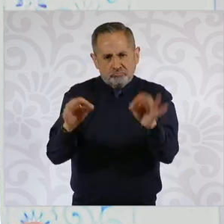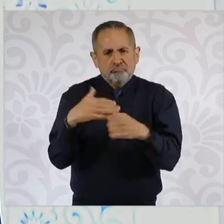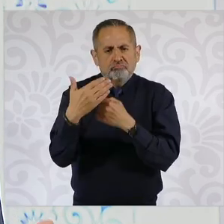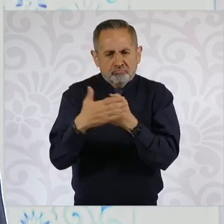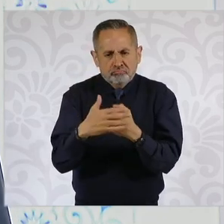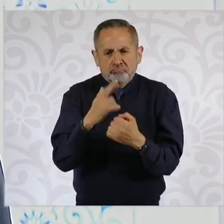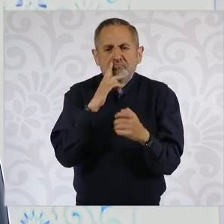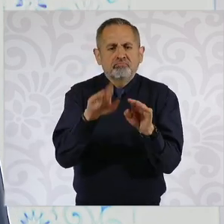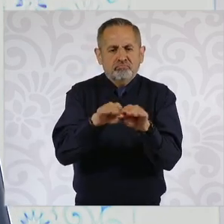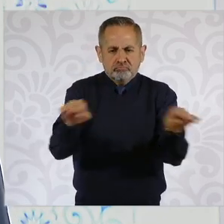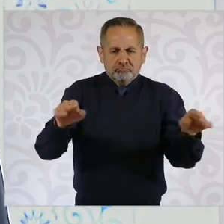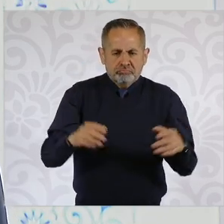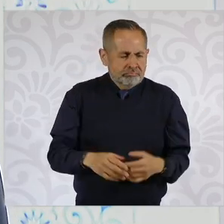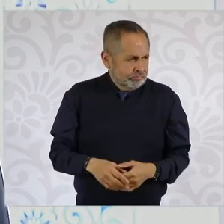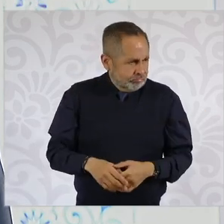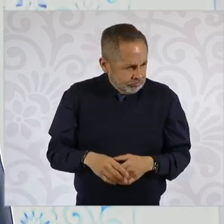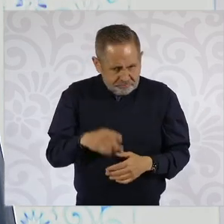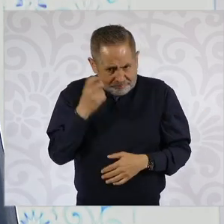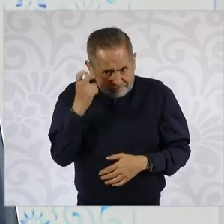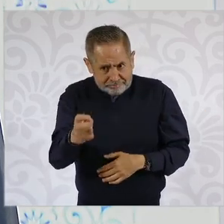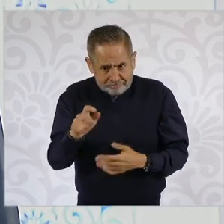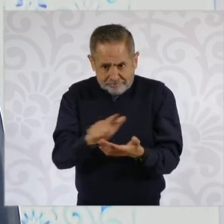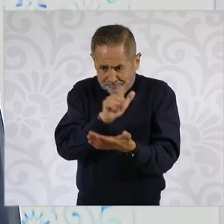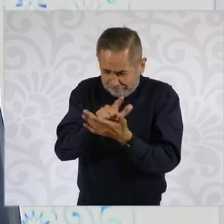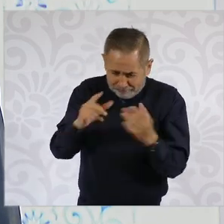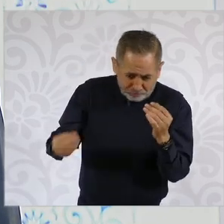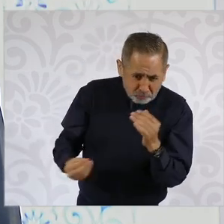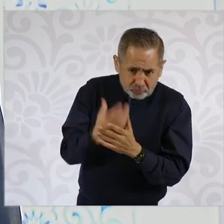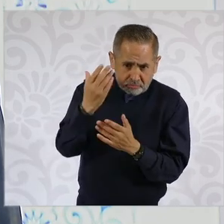Es algo de aplaudirse.